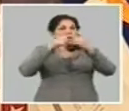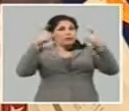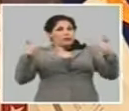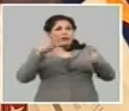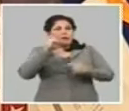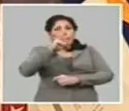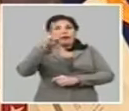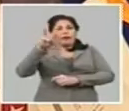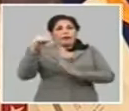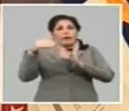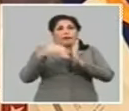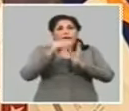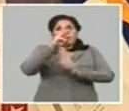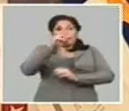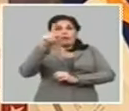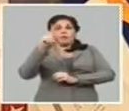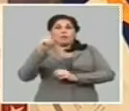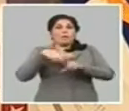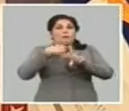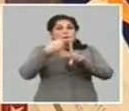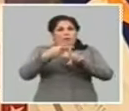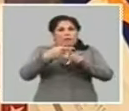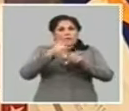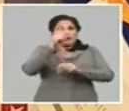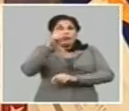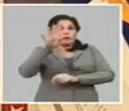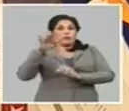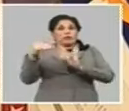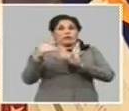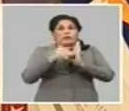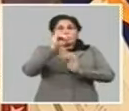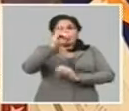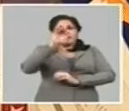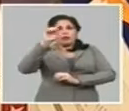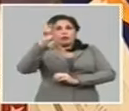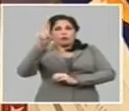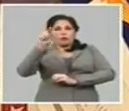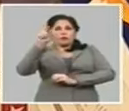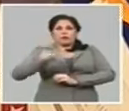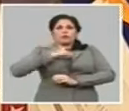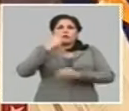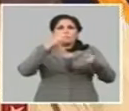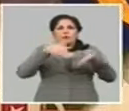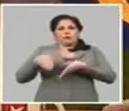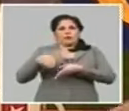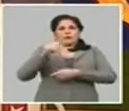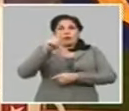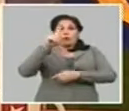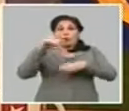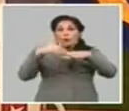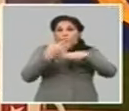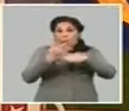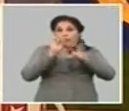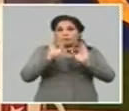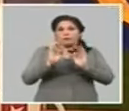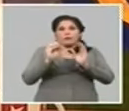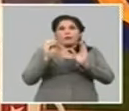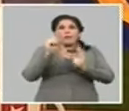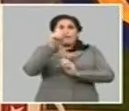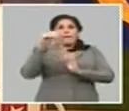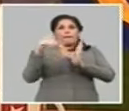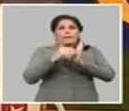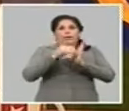33 mil 31 más y 14.602 fallecidos y ven en 24 horas se reportan